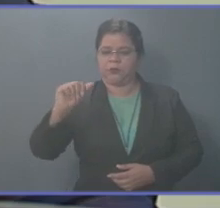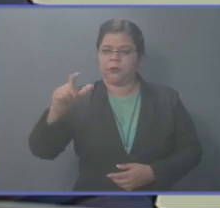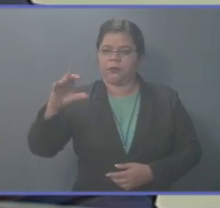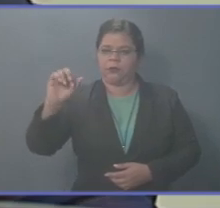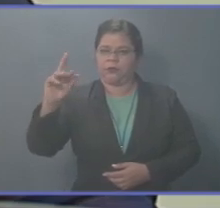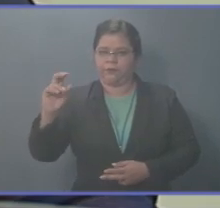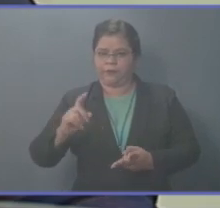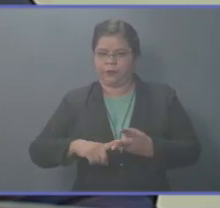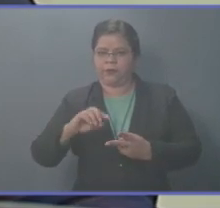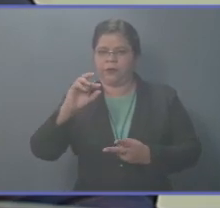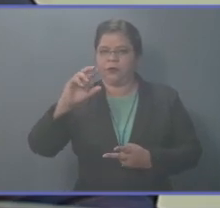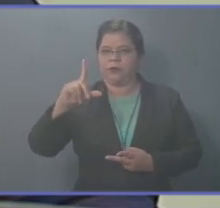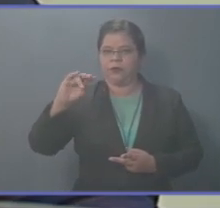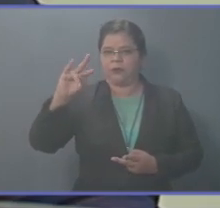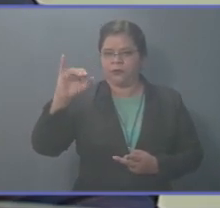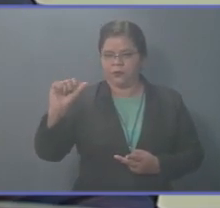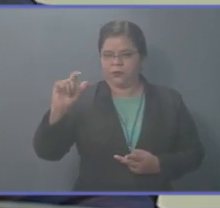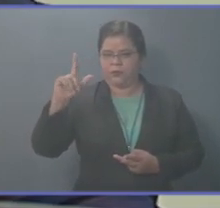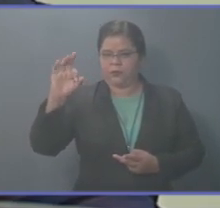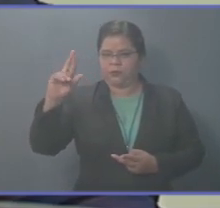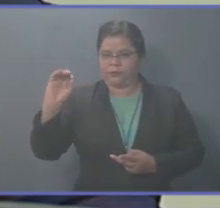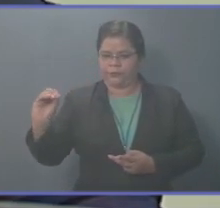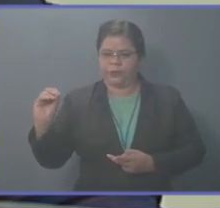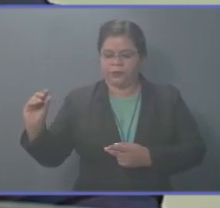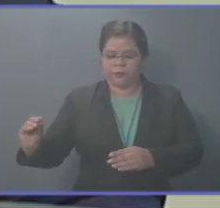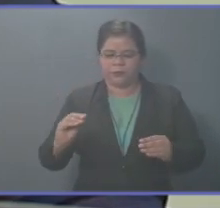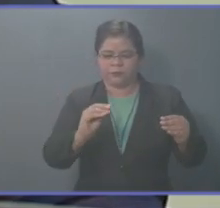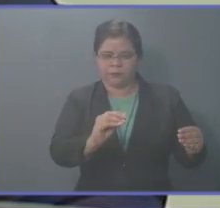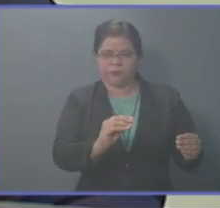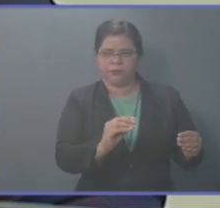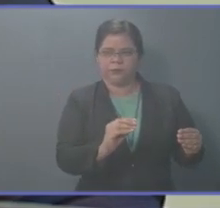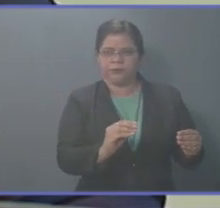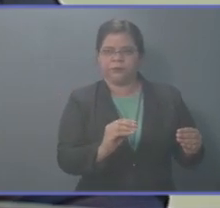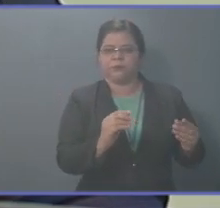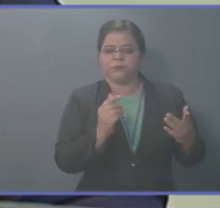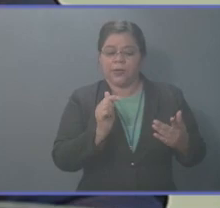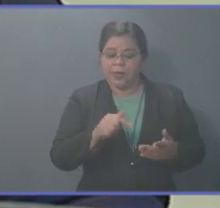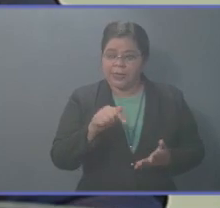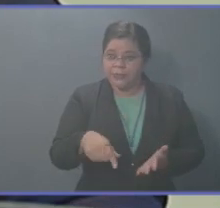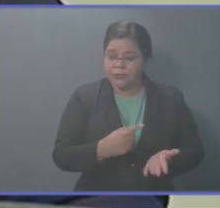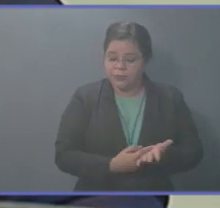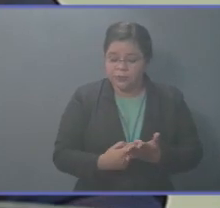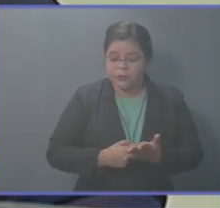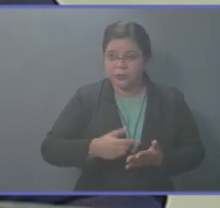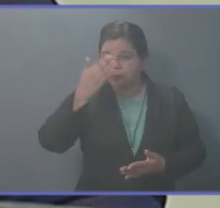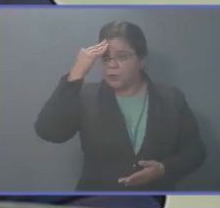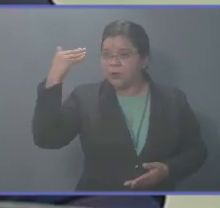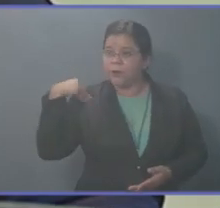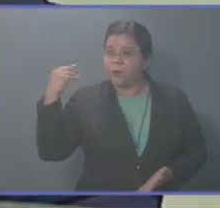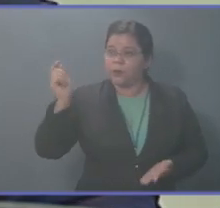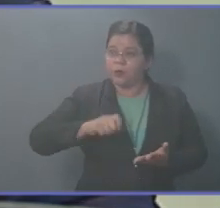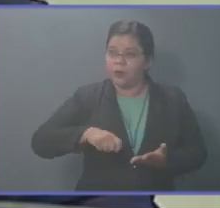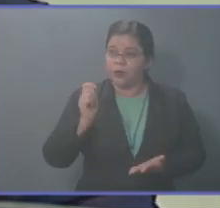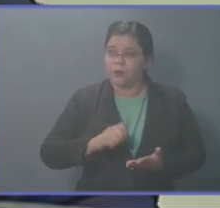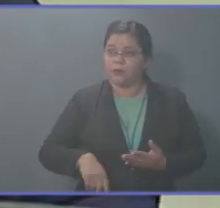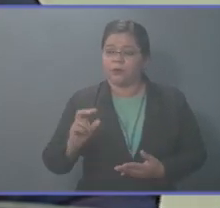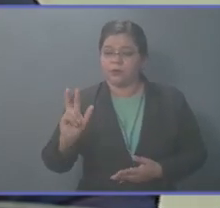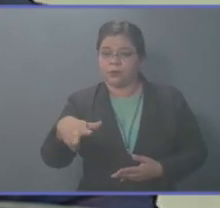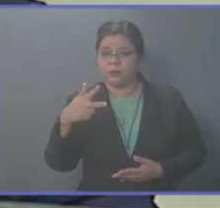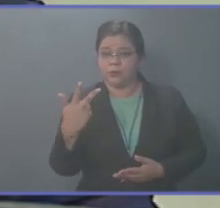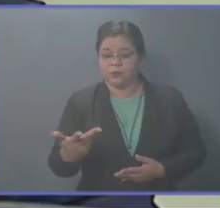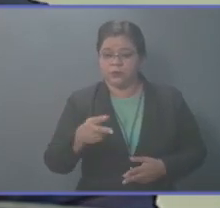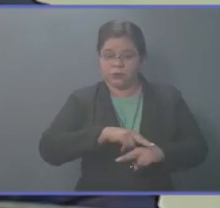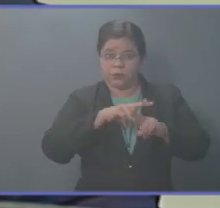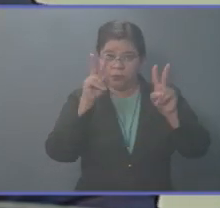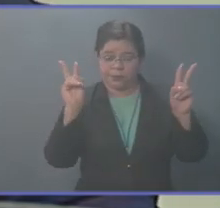y Luis Ramón Portillo Ayala, remitida a este tribunal por la jueza del Juzgado Tercero de Paz de